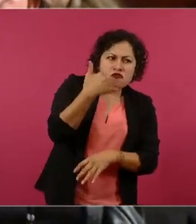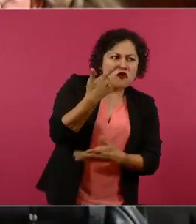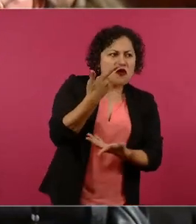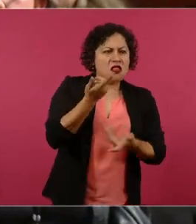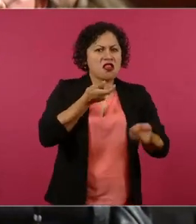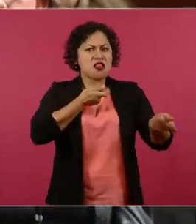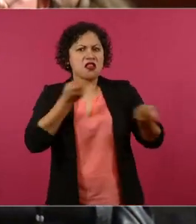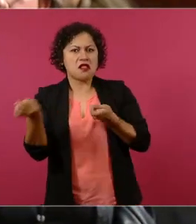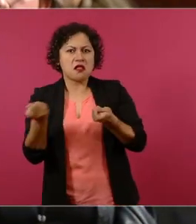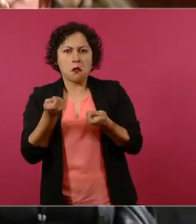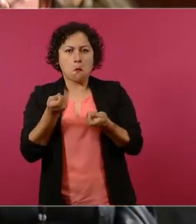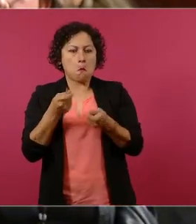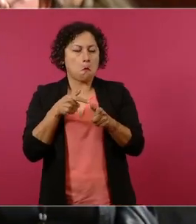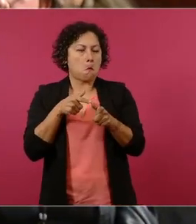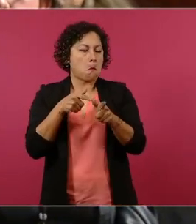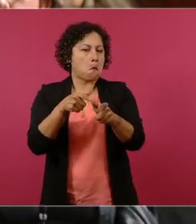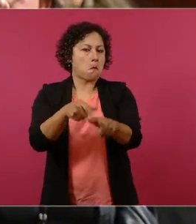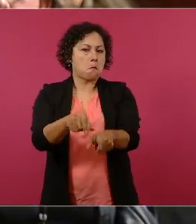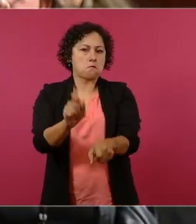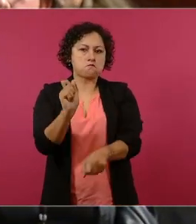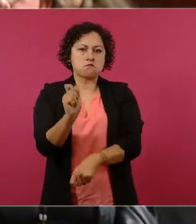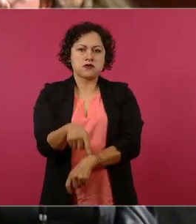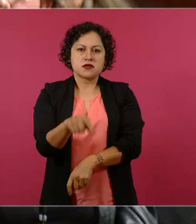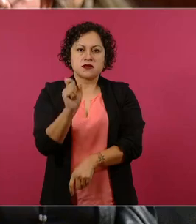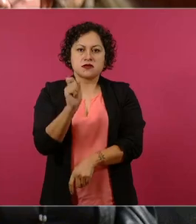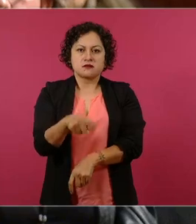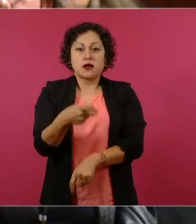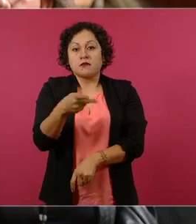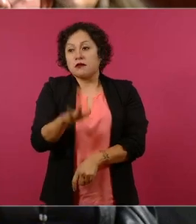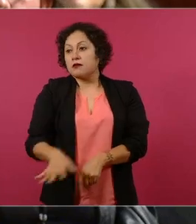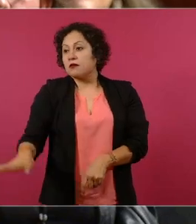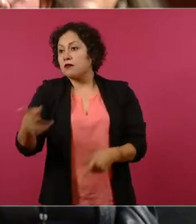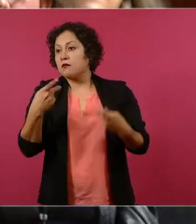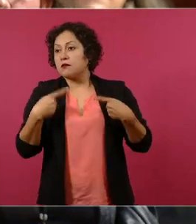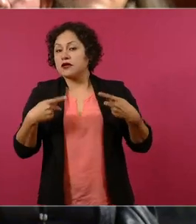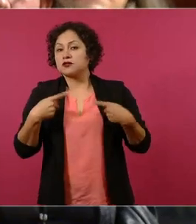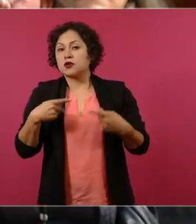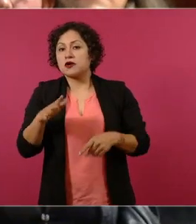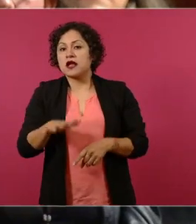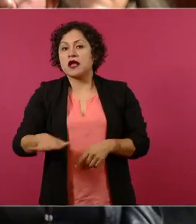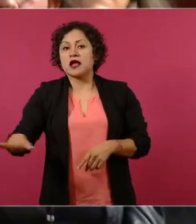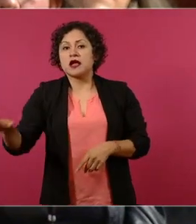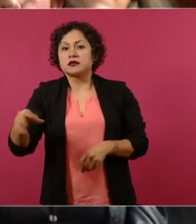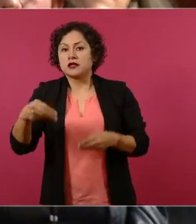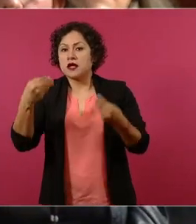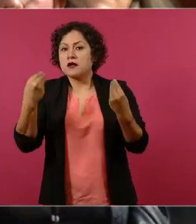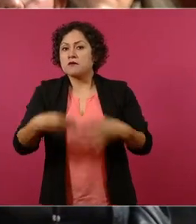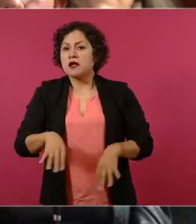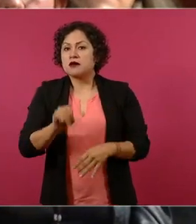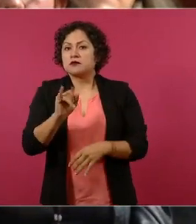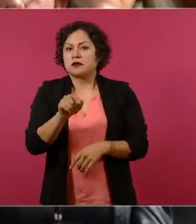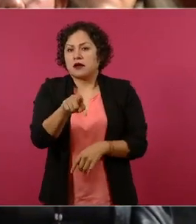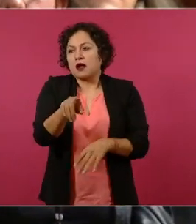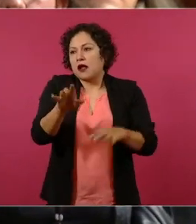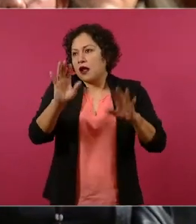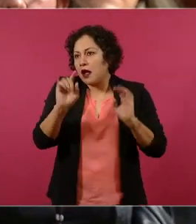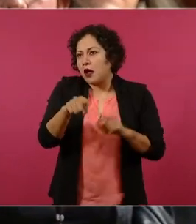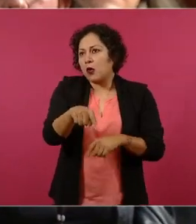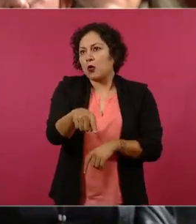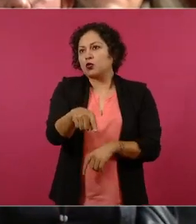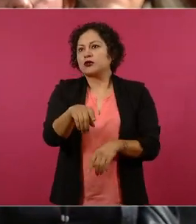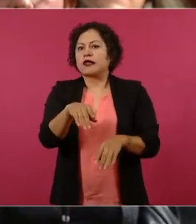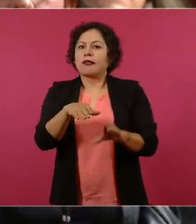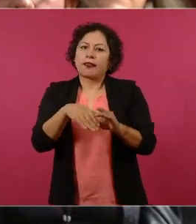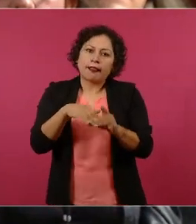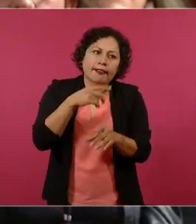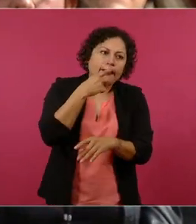preocupación por lo que viene hay preocupación porque usted habla mucho de que Claudia es muy honesta eh es